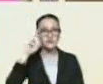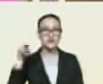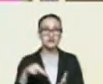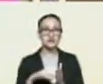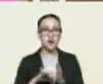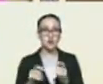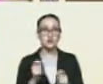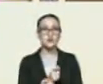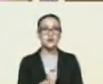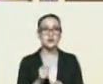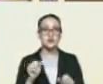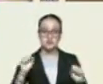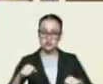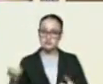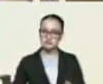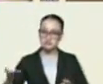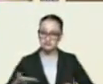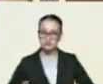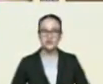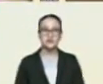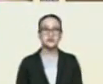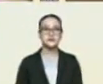Nacional Constituyente.